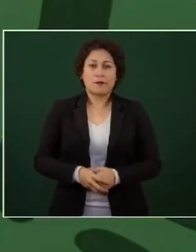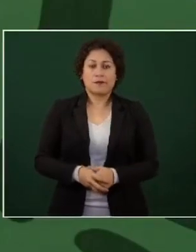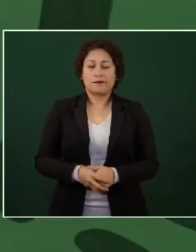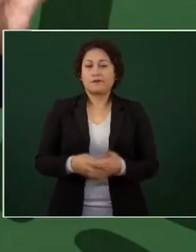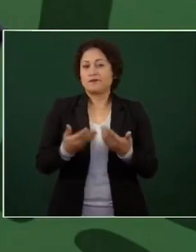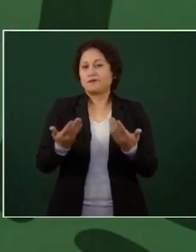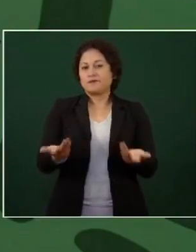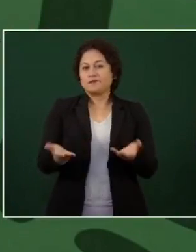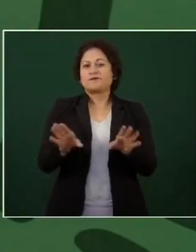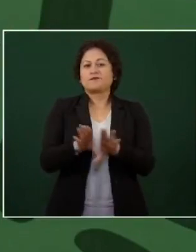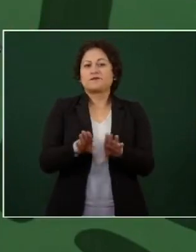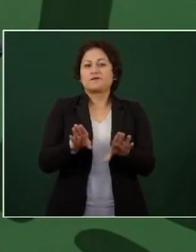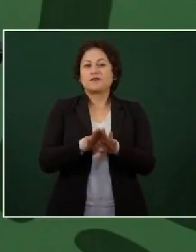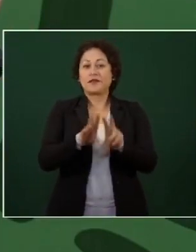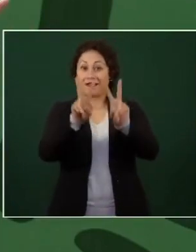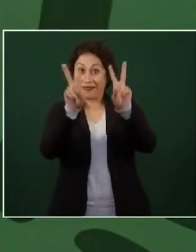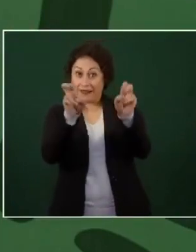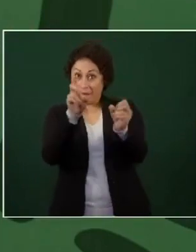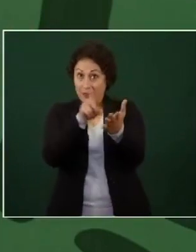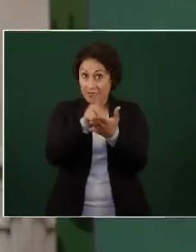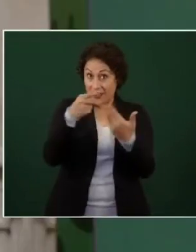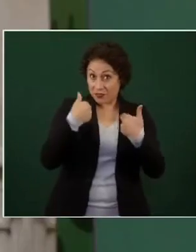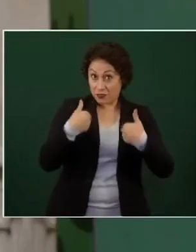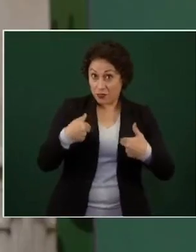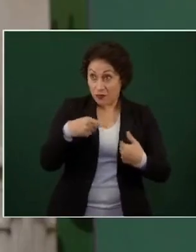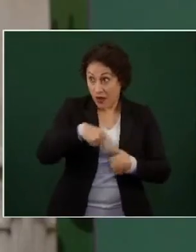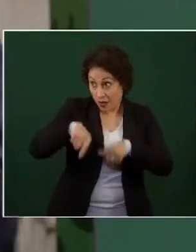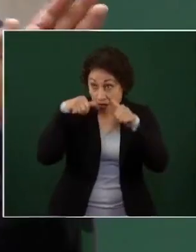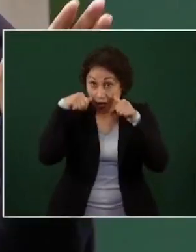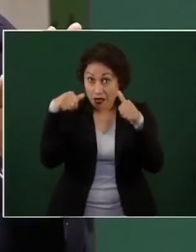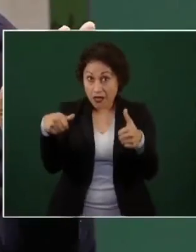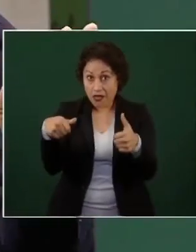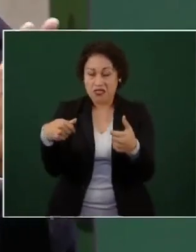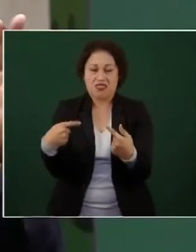No les importaban los derechos humanos.